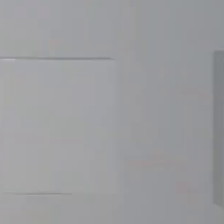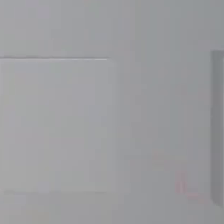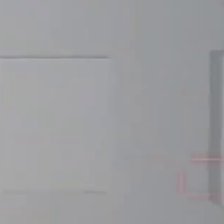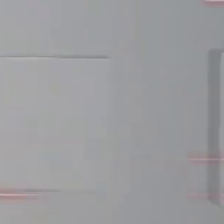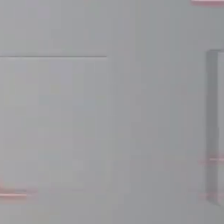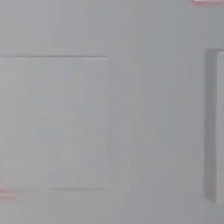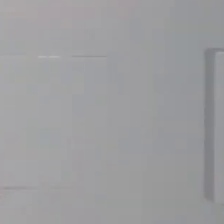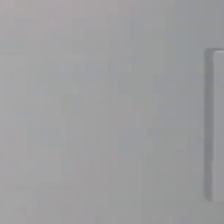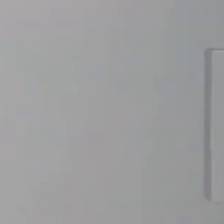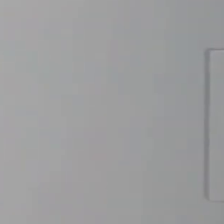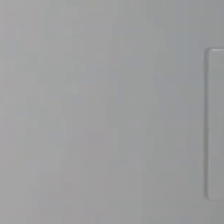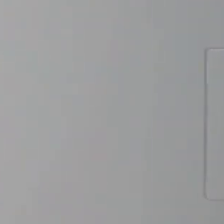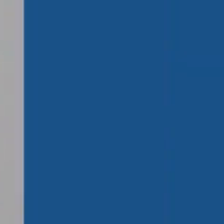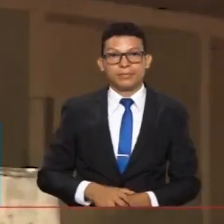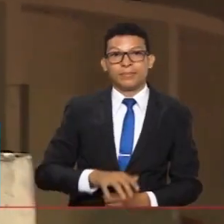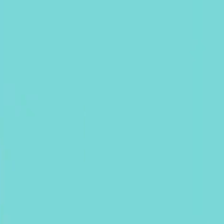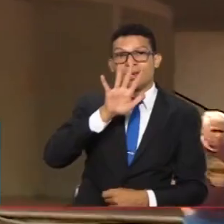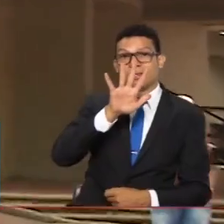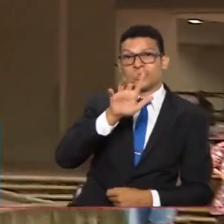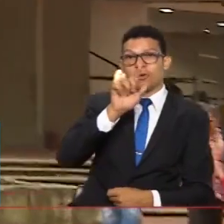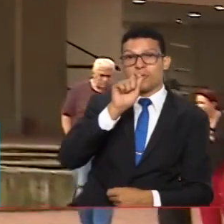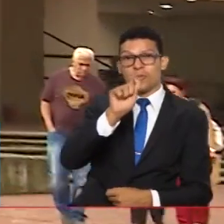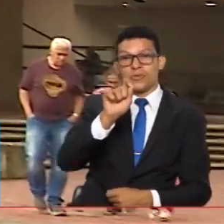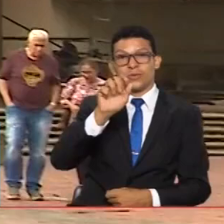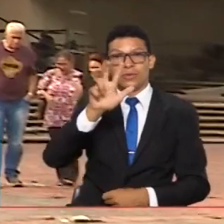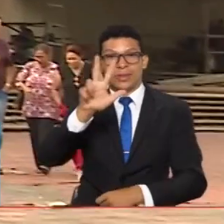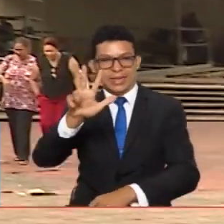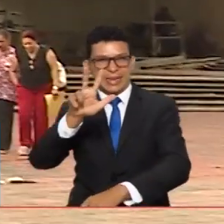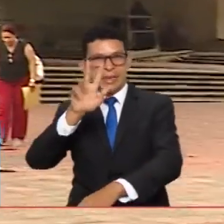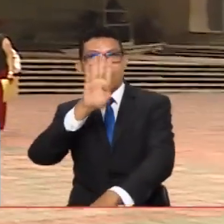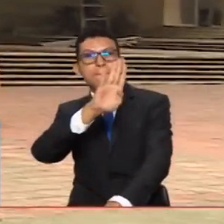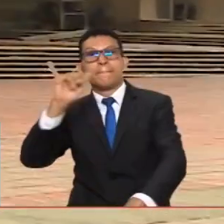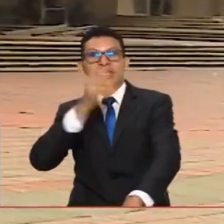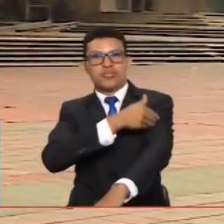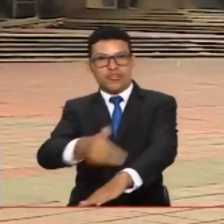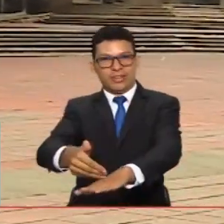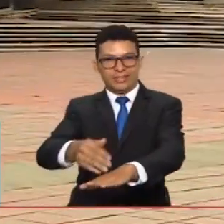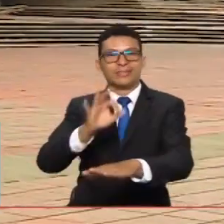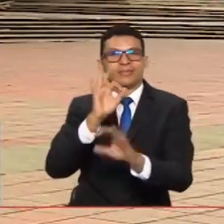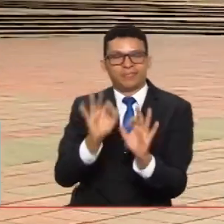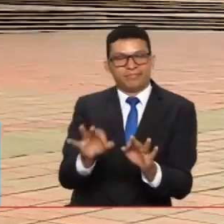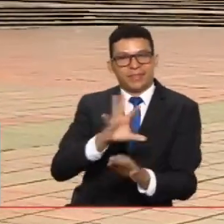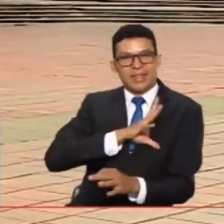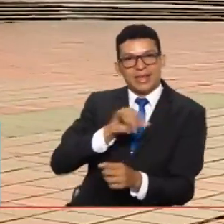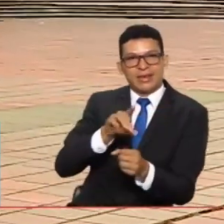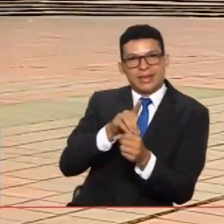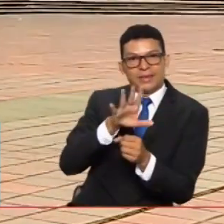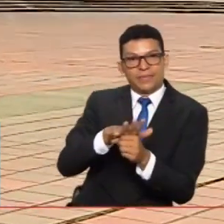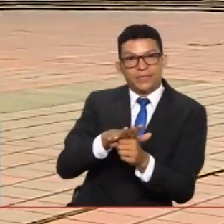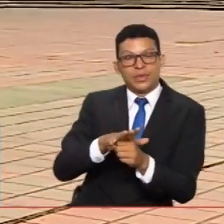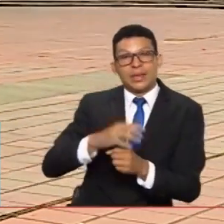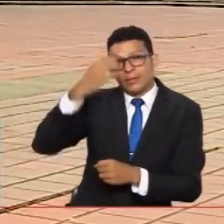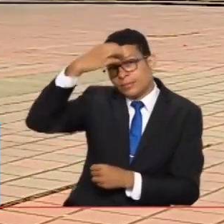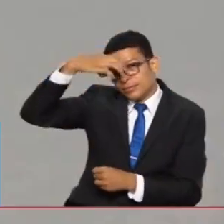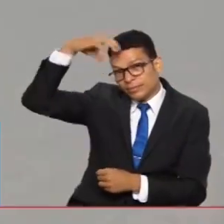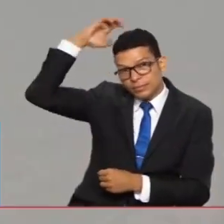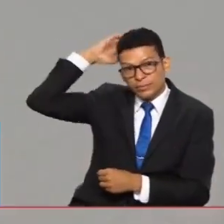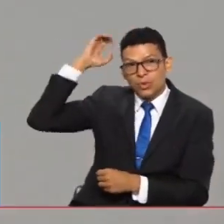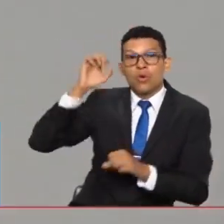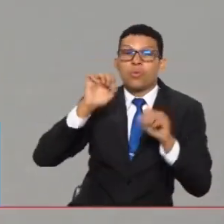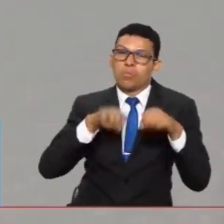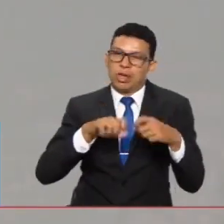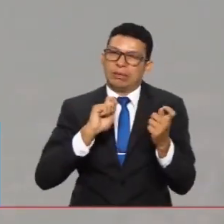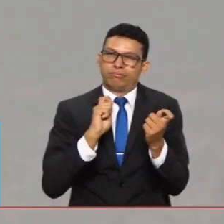Distrito de Cali por 5.3 billones de pesos. Cabe destacar que el alcalde electo Alejandro Eder